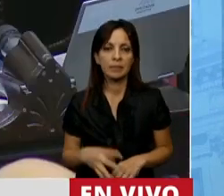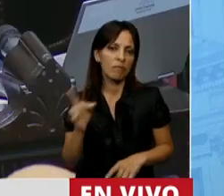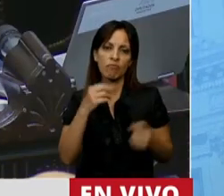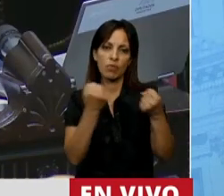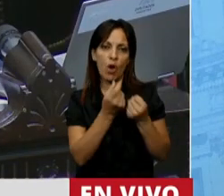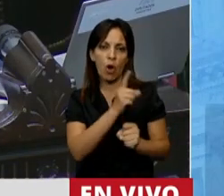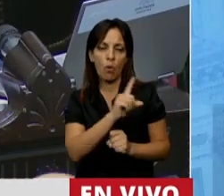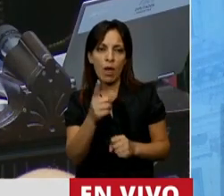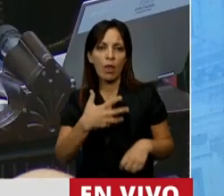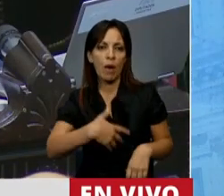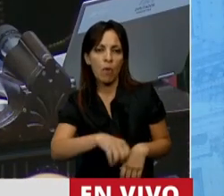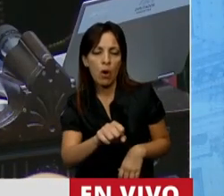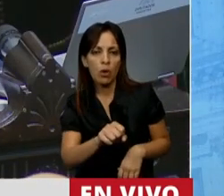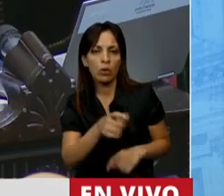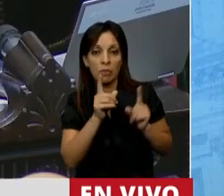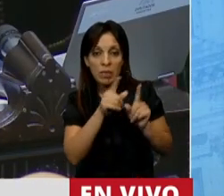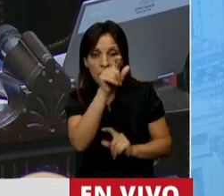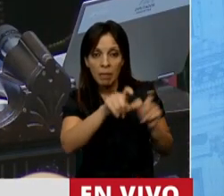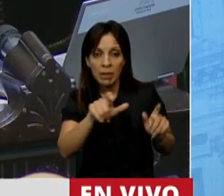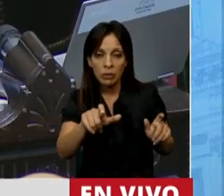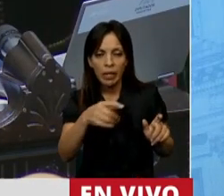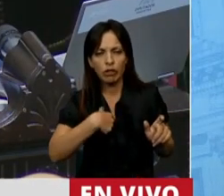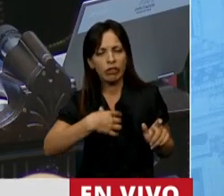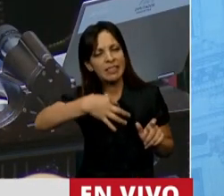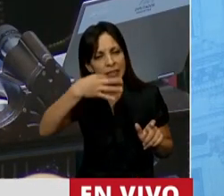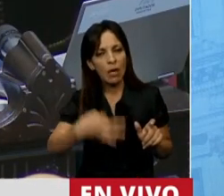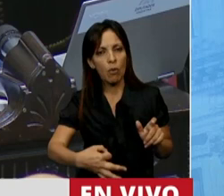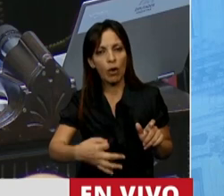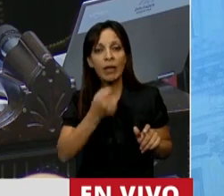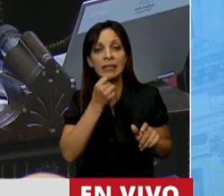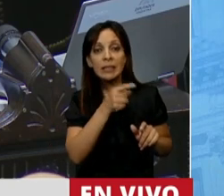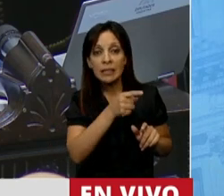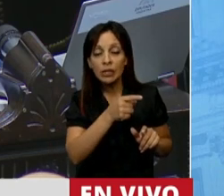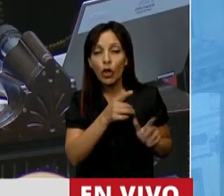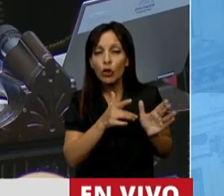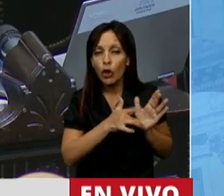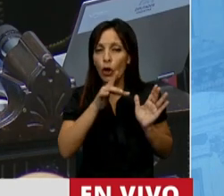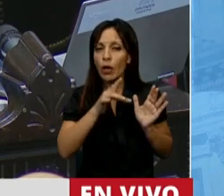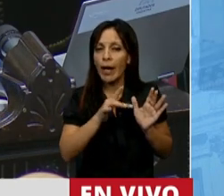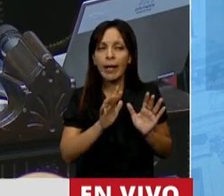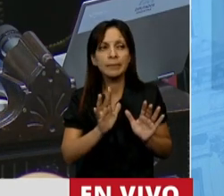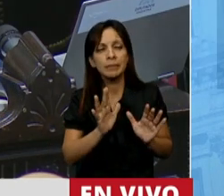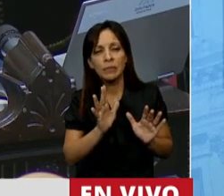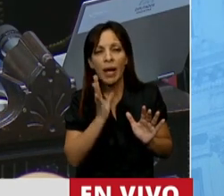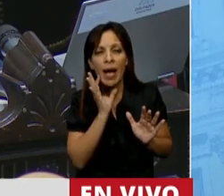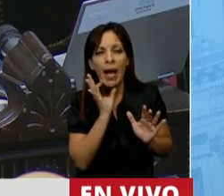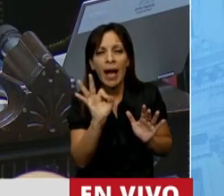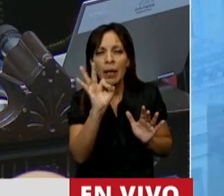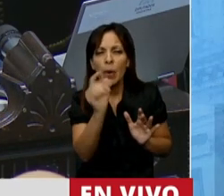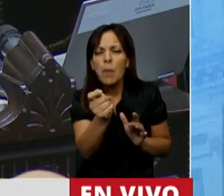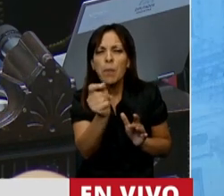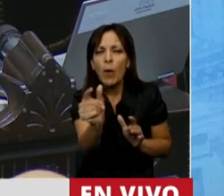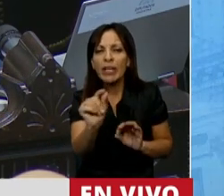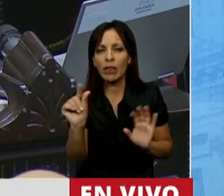favor de este proyecto de ley, estoy seguro de que si vivieran un cuarto de los casos